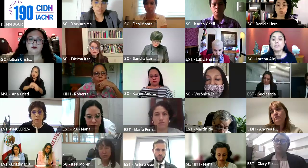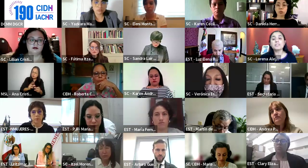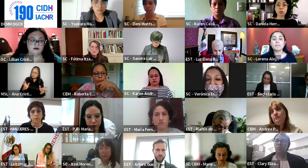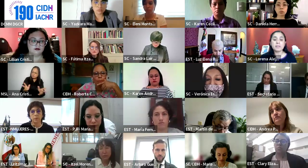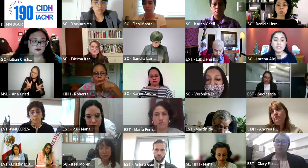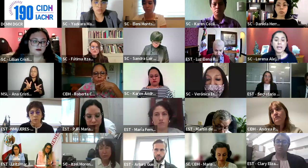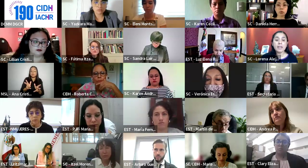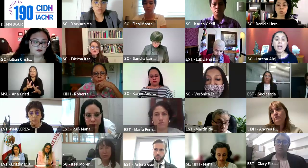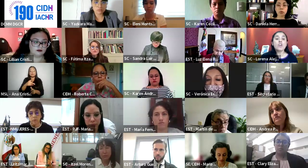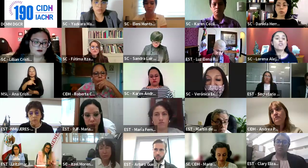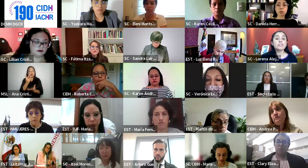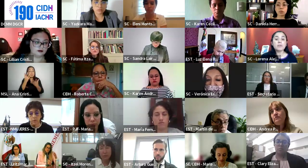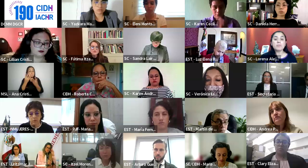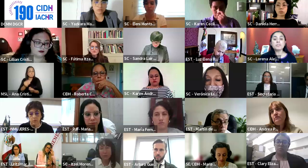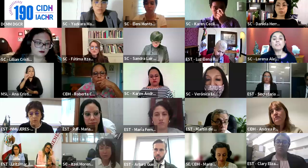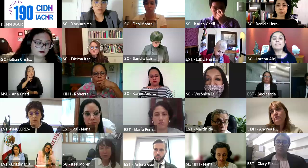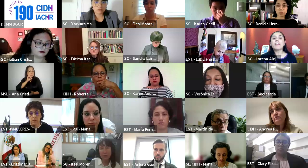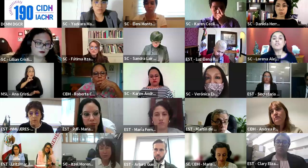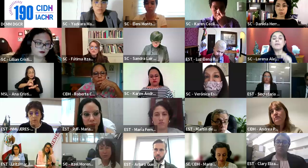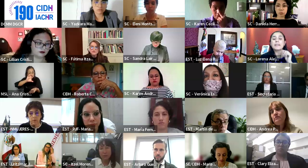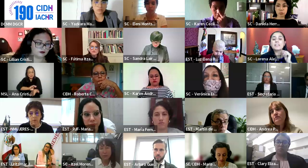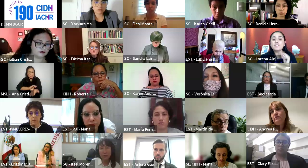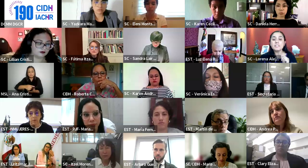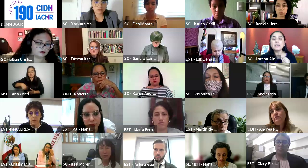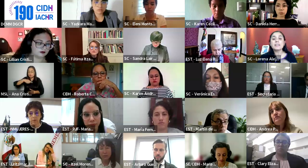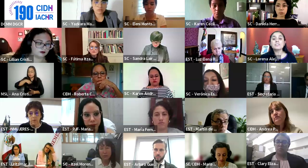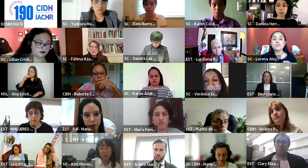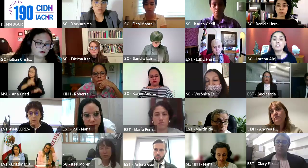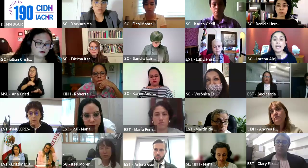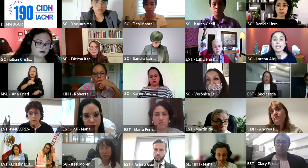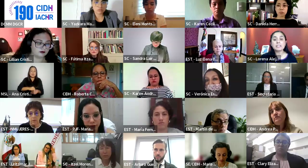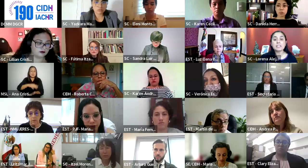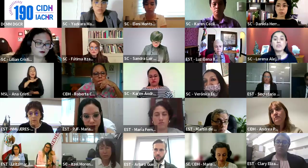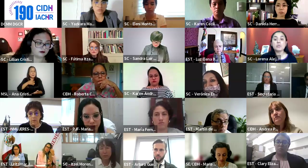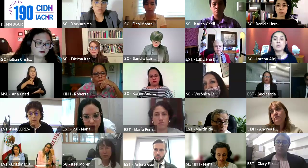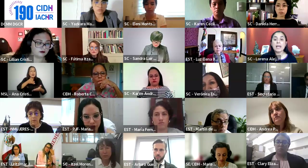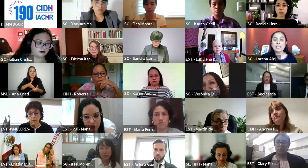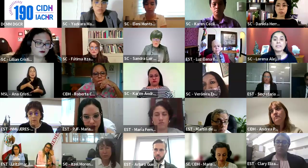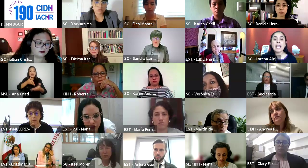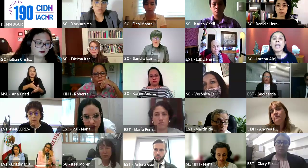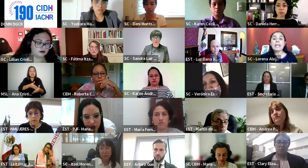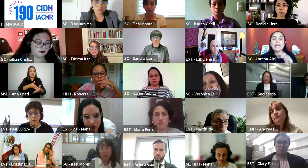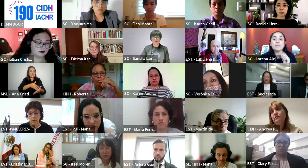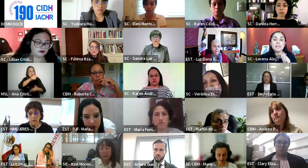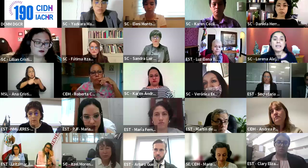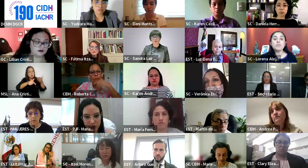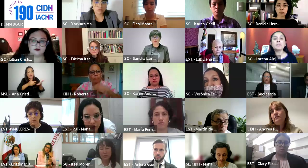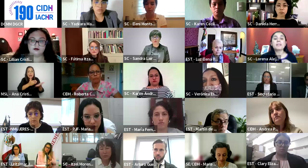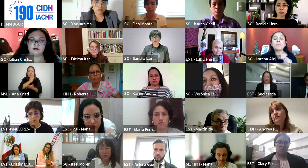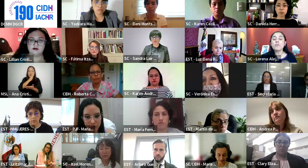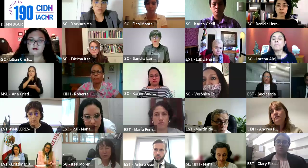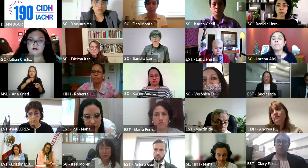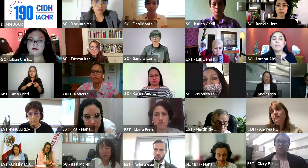mujeres con discapacidad continuamos enfrentando barreras físicas, sociales y culturales que